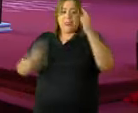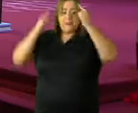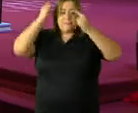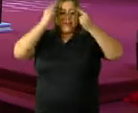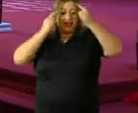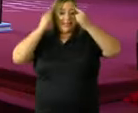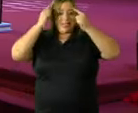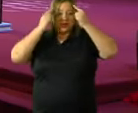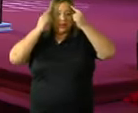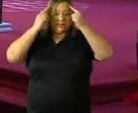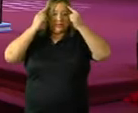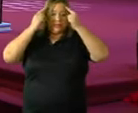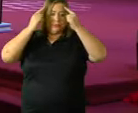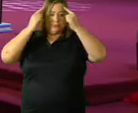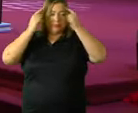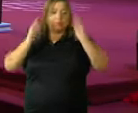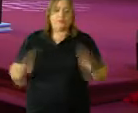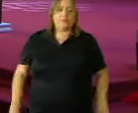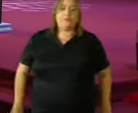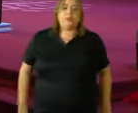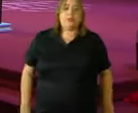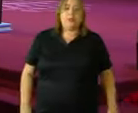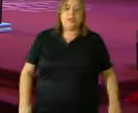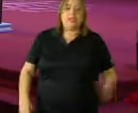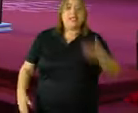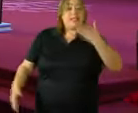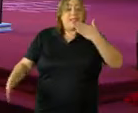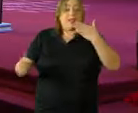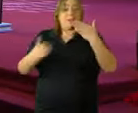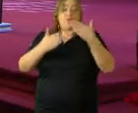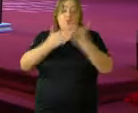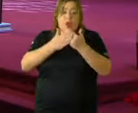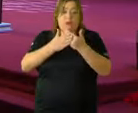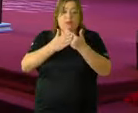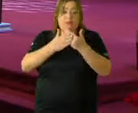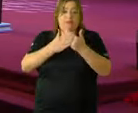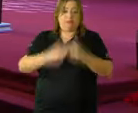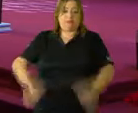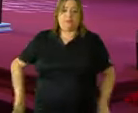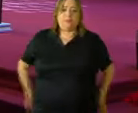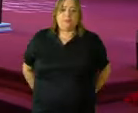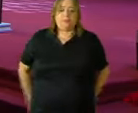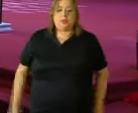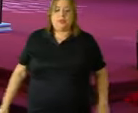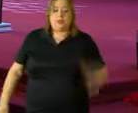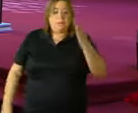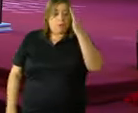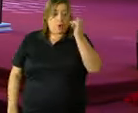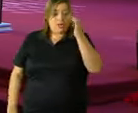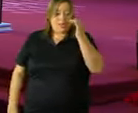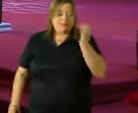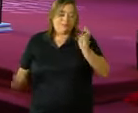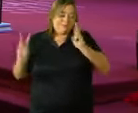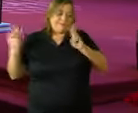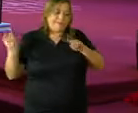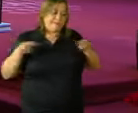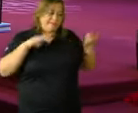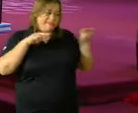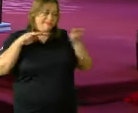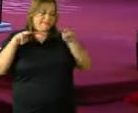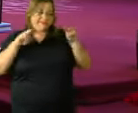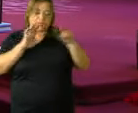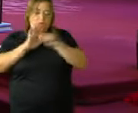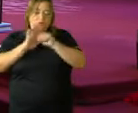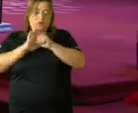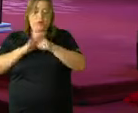Dice Jehová: ¿pensamiento de qué? Mientras hay algunos que todo lo que ven es malo. ¿Sabe por qué? Porque los ojos de ellos